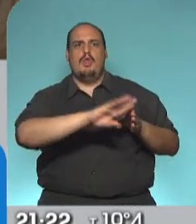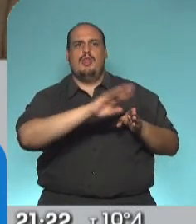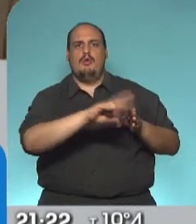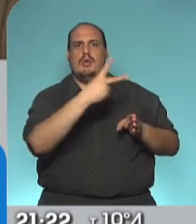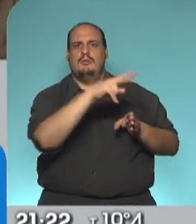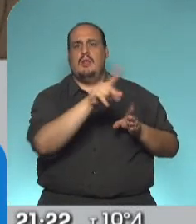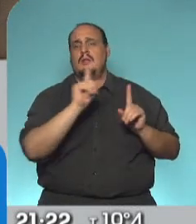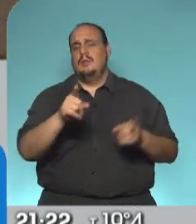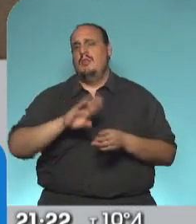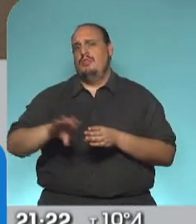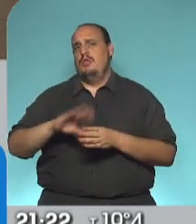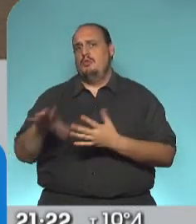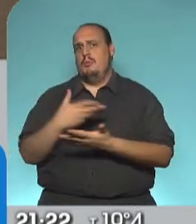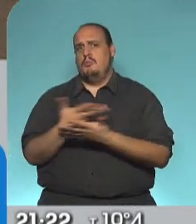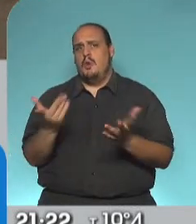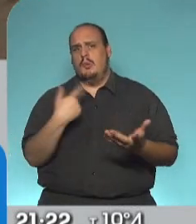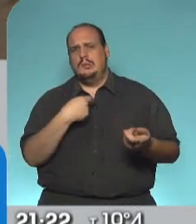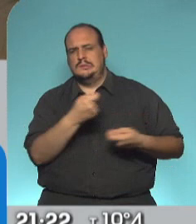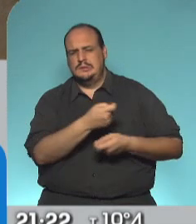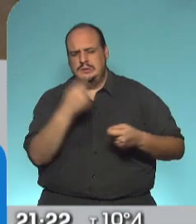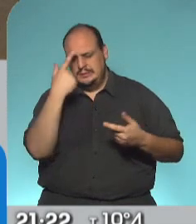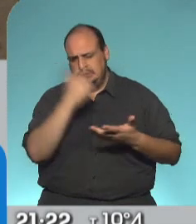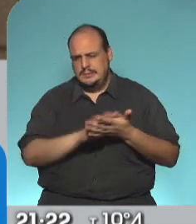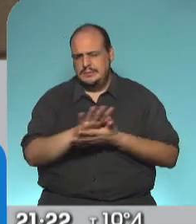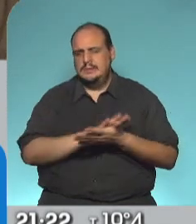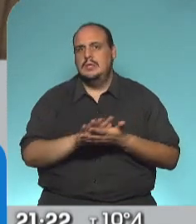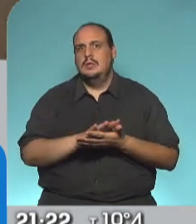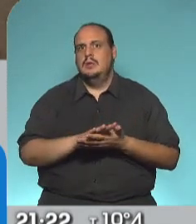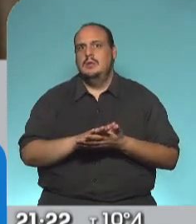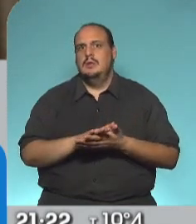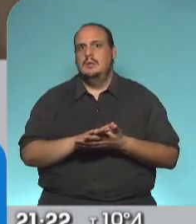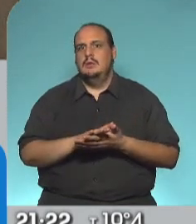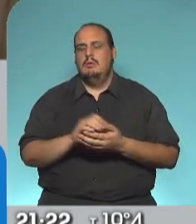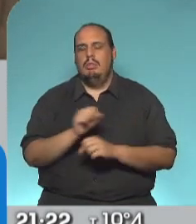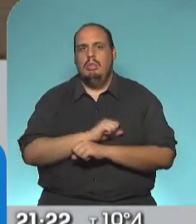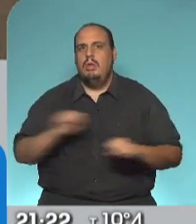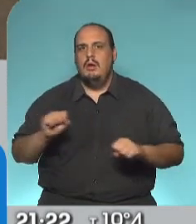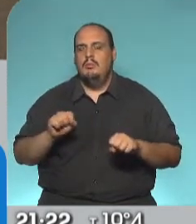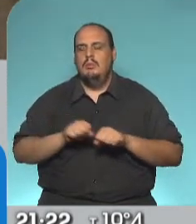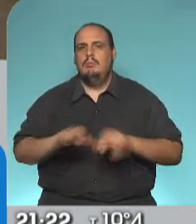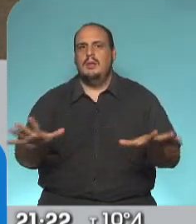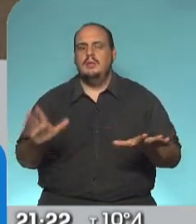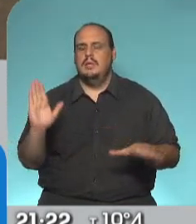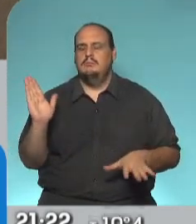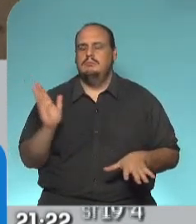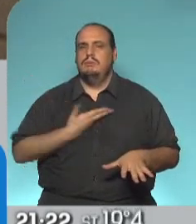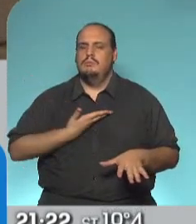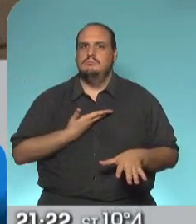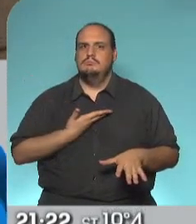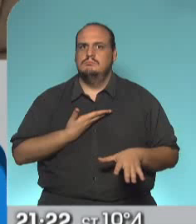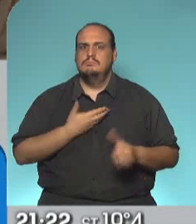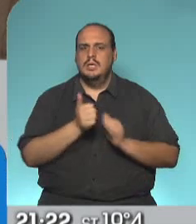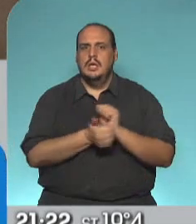y de repente nos encontramos con esta pandemia que bueno es que es un golpe durísimo para toda la industria y nuestras nuestras prioridades se